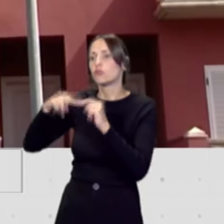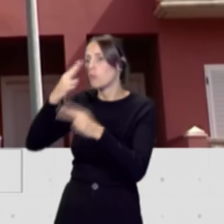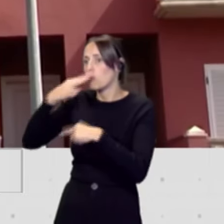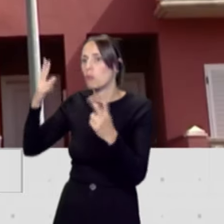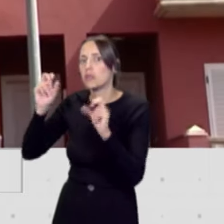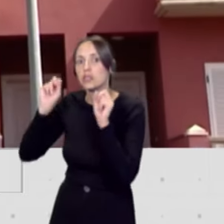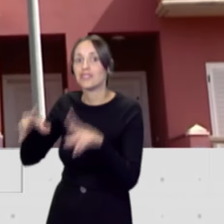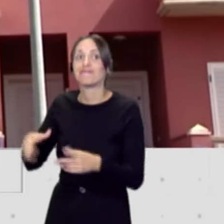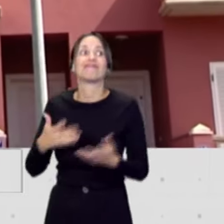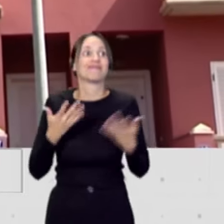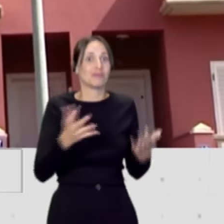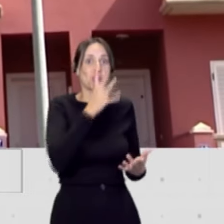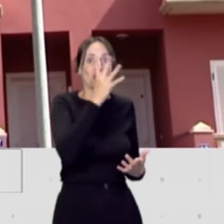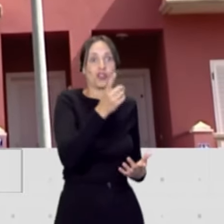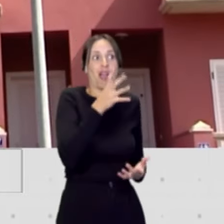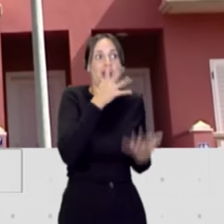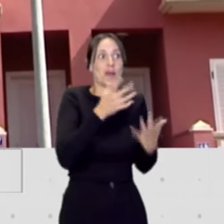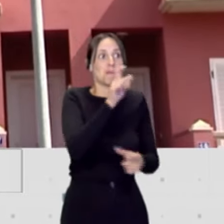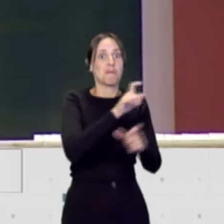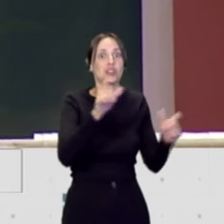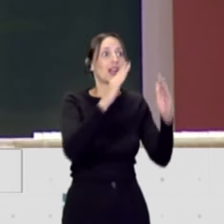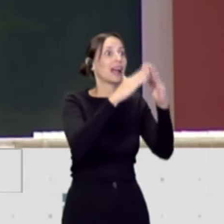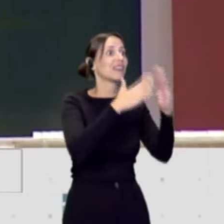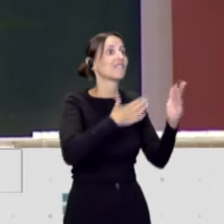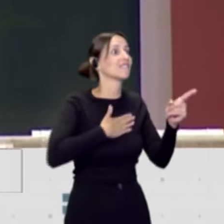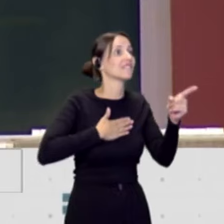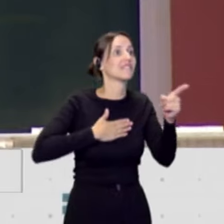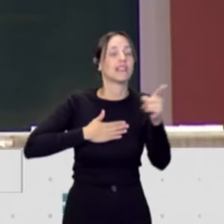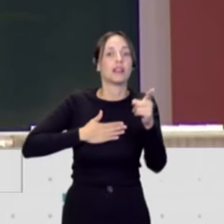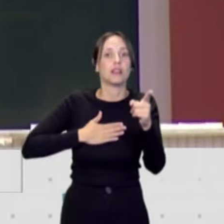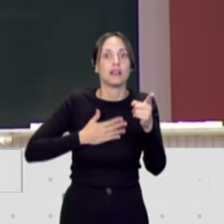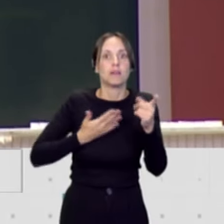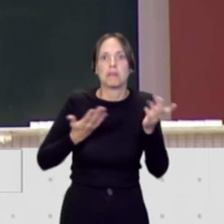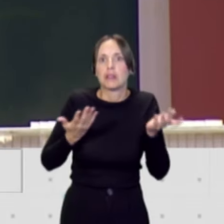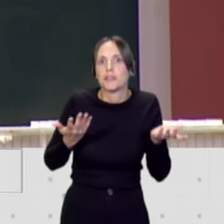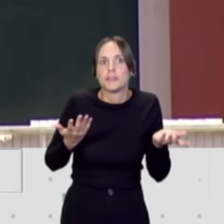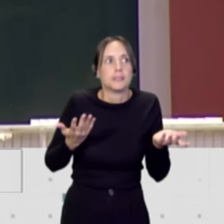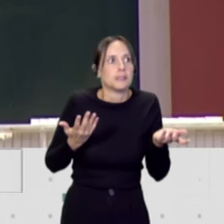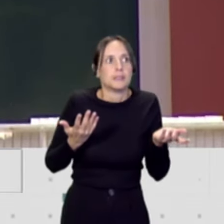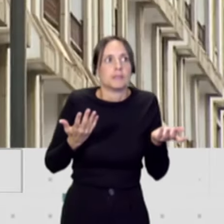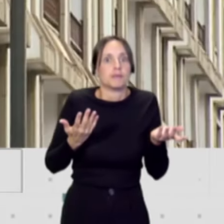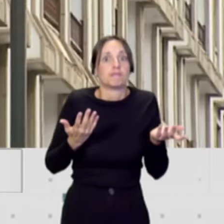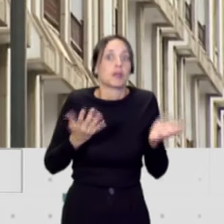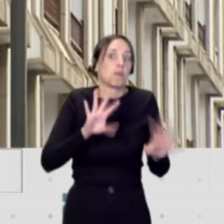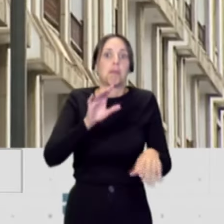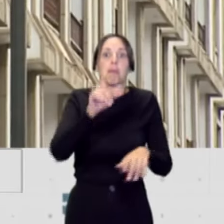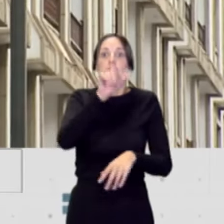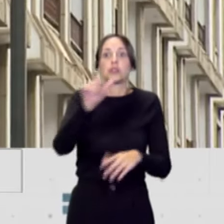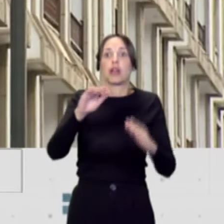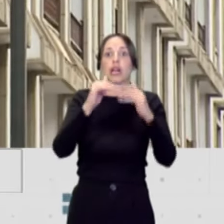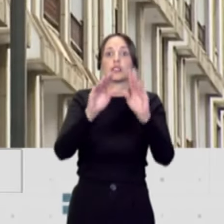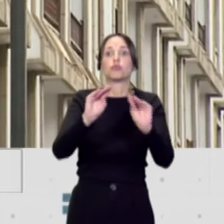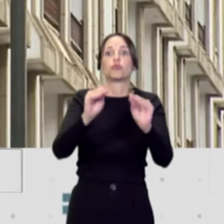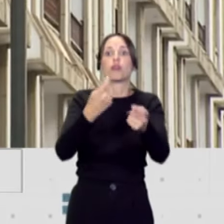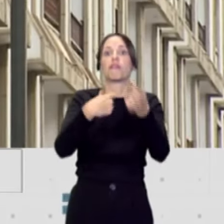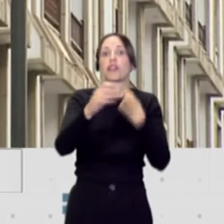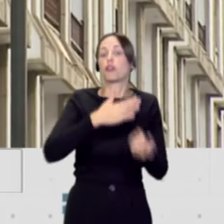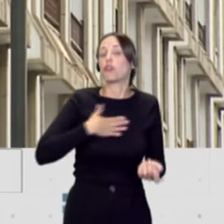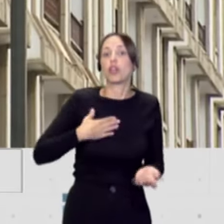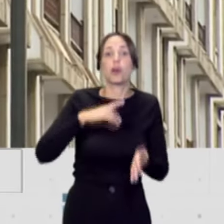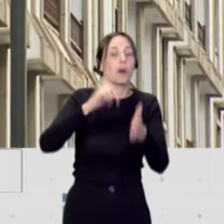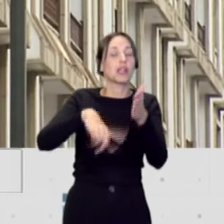gente que quiere tener casas y un montón de gente que no, incluso que no las quieren poner en el mercado. Lo de los fondos buitres, cuidado. El informe